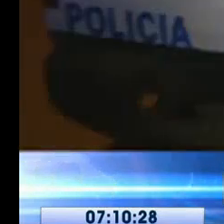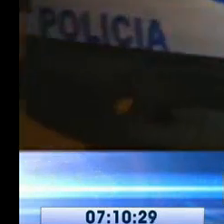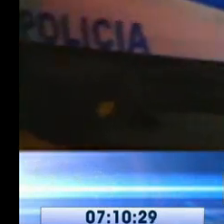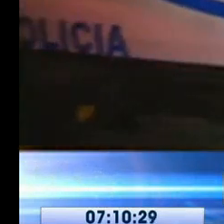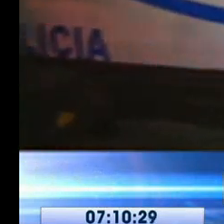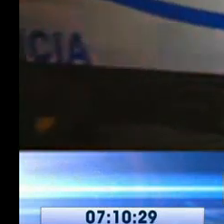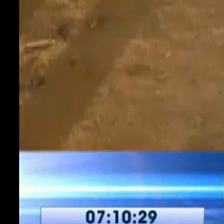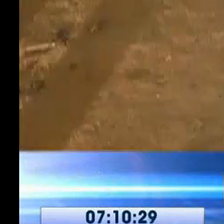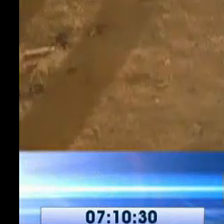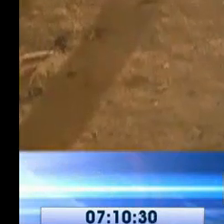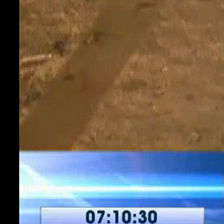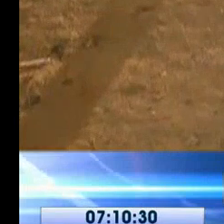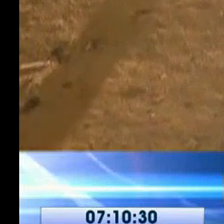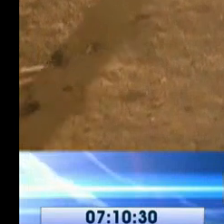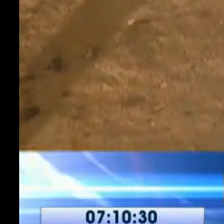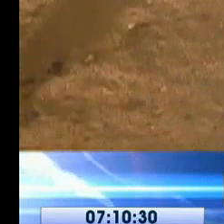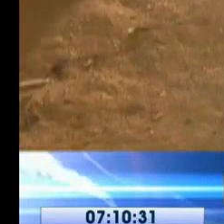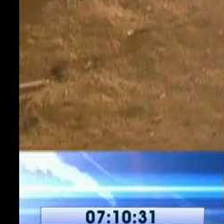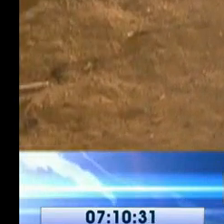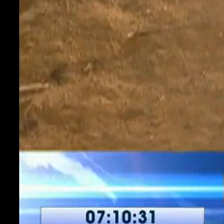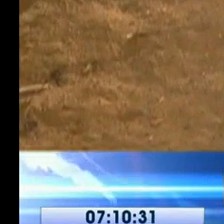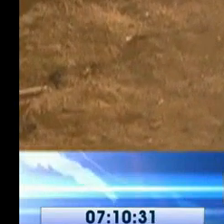huir luego de un robo.